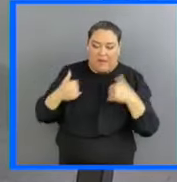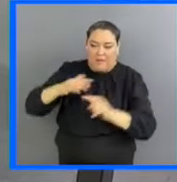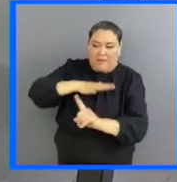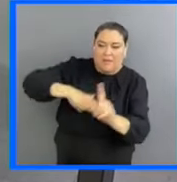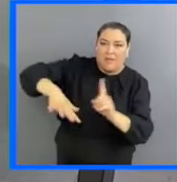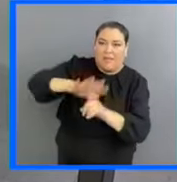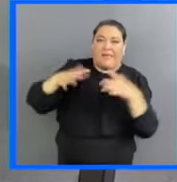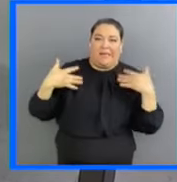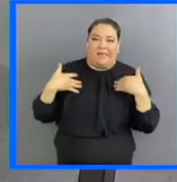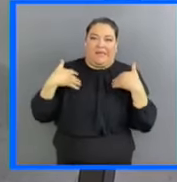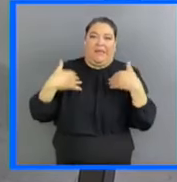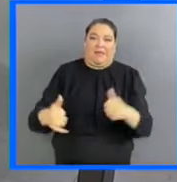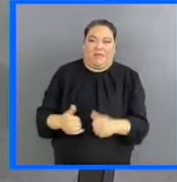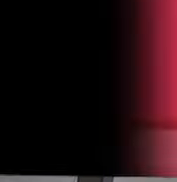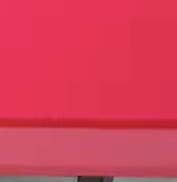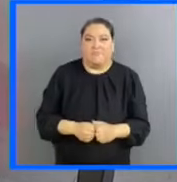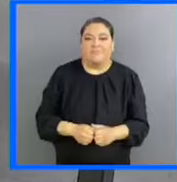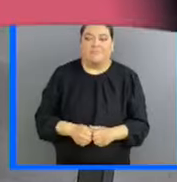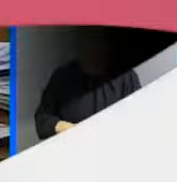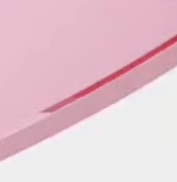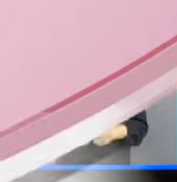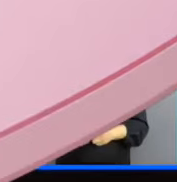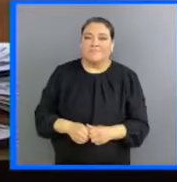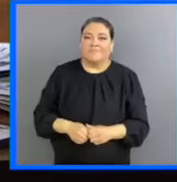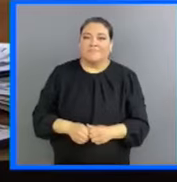las comunidades.